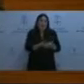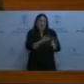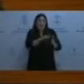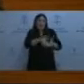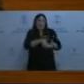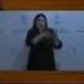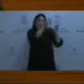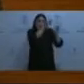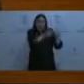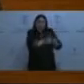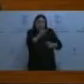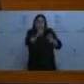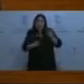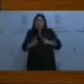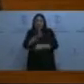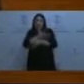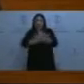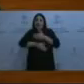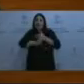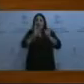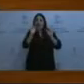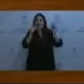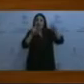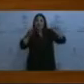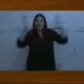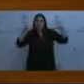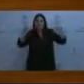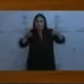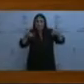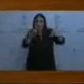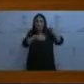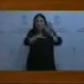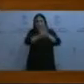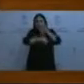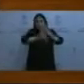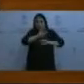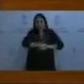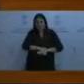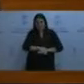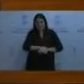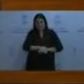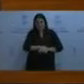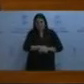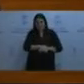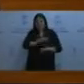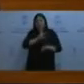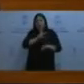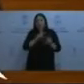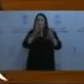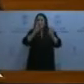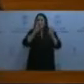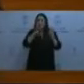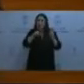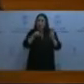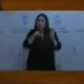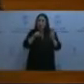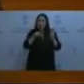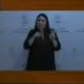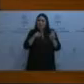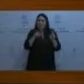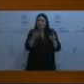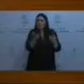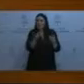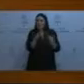con discapacidad y cumpla la ley. ¿Qué tiene que pasar para que usted haga algo en esta materia? Eso es lo que